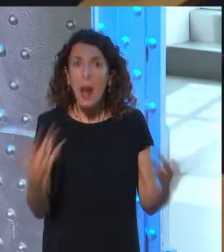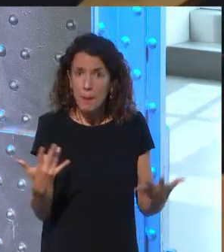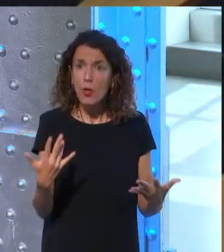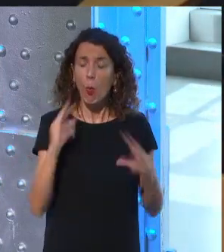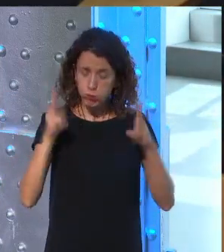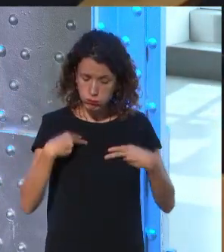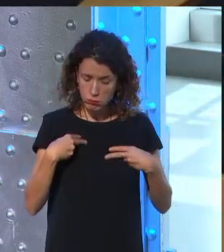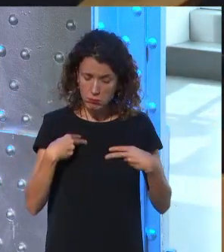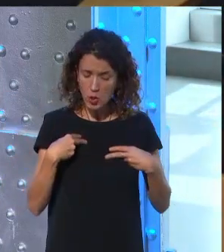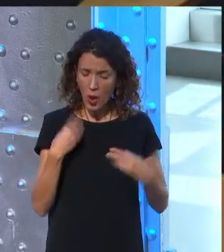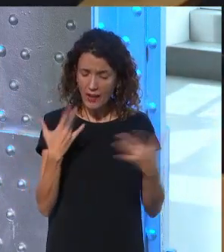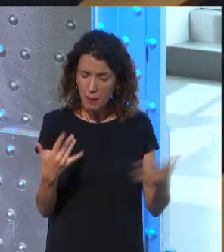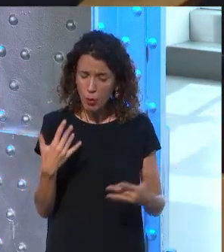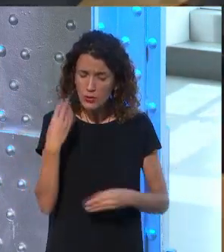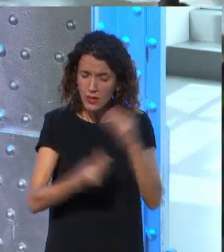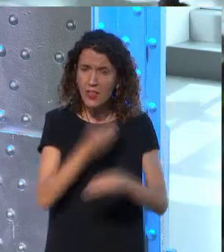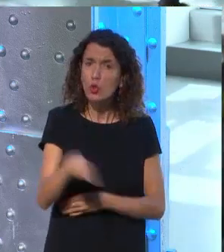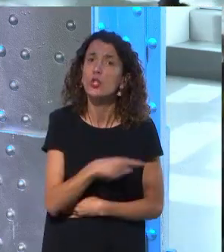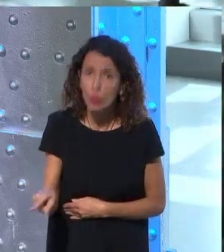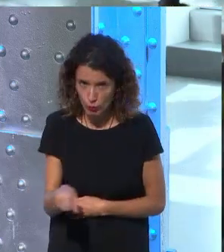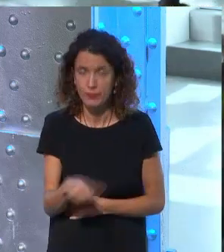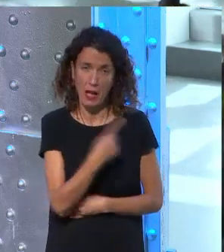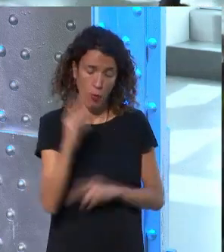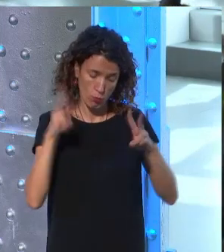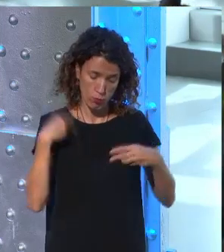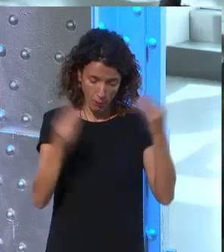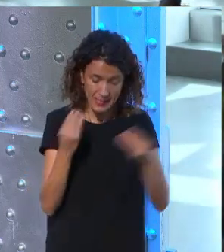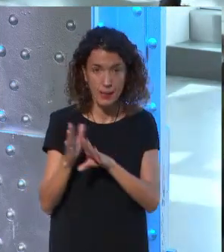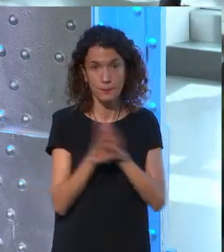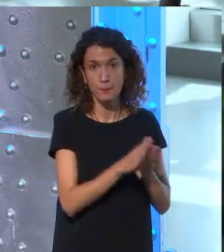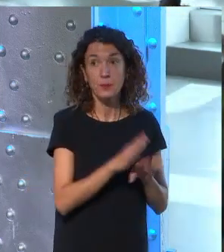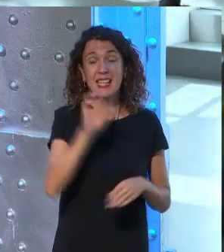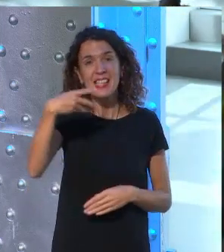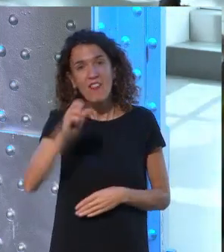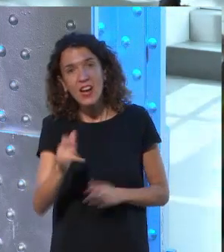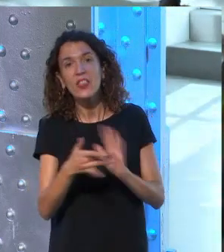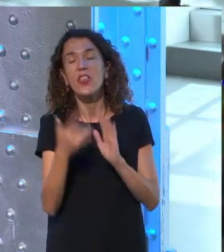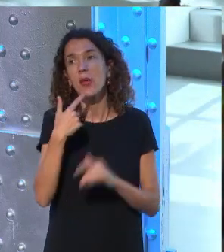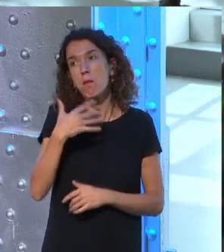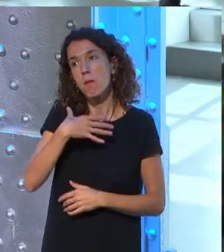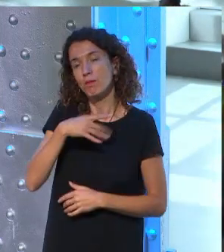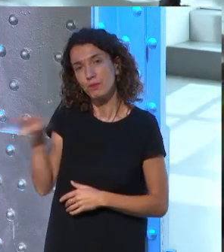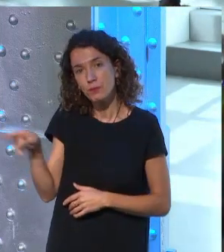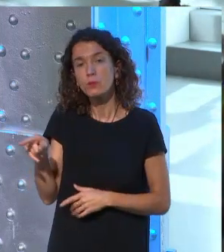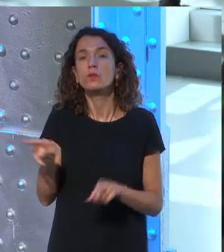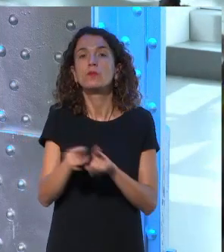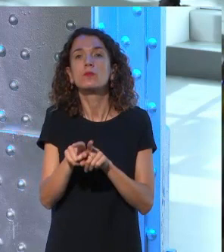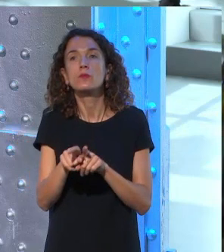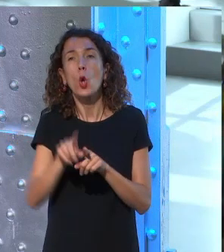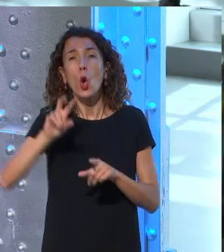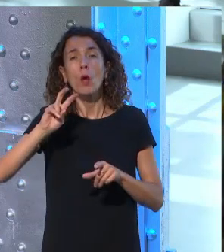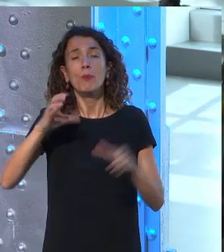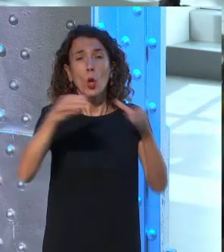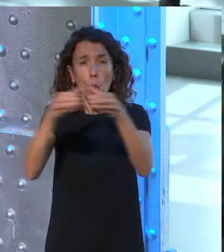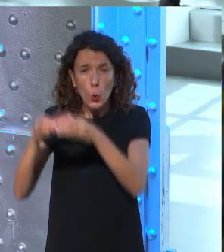puede. Isabel Bichel, último gracias. Minuto. Está muy bien saber que los variados